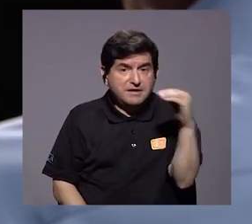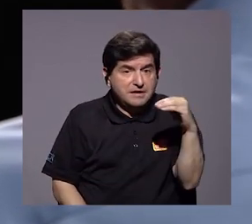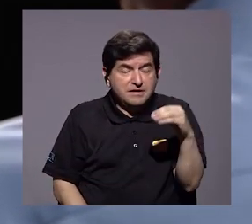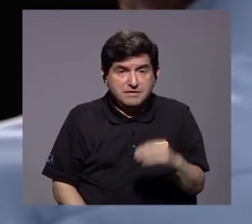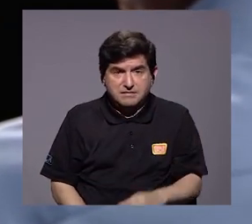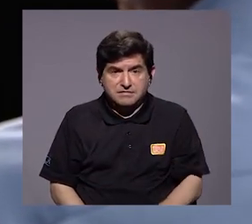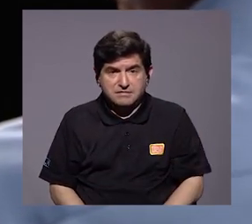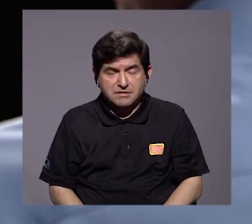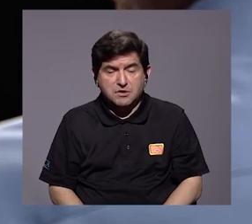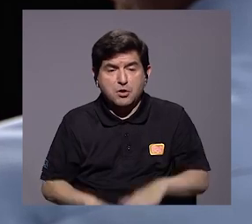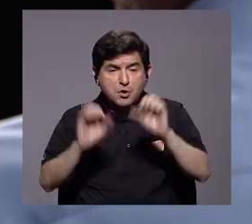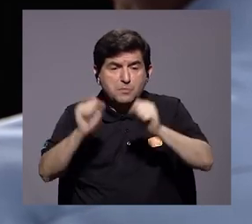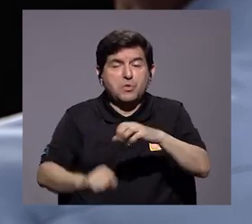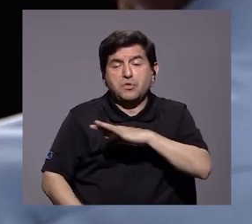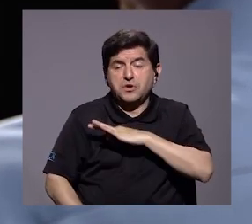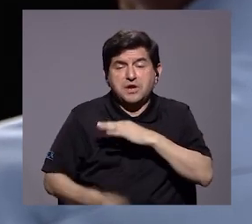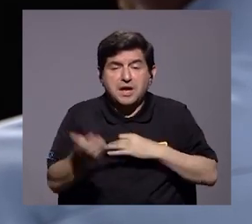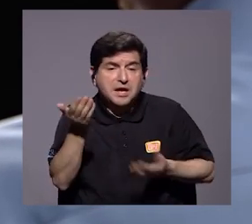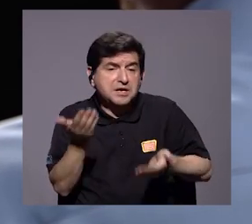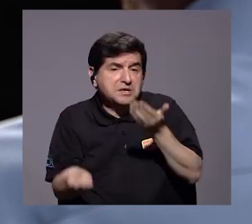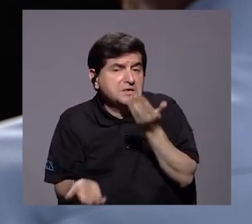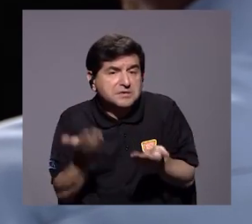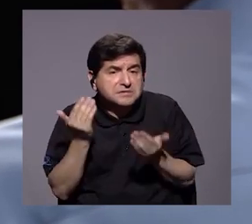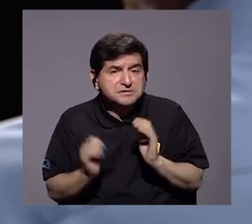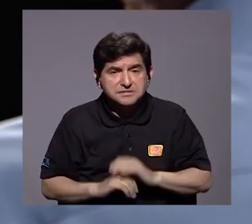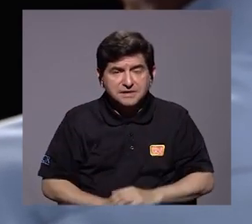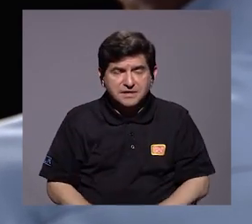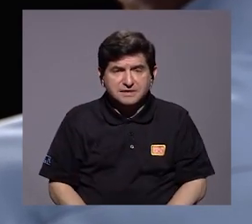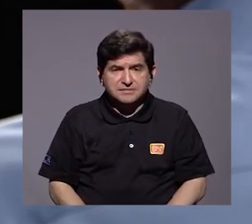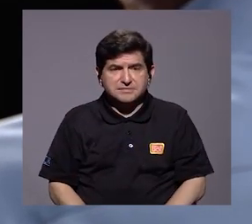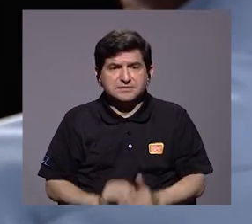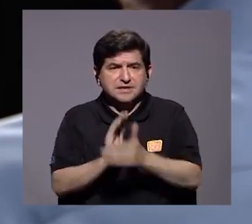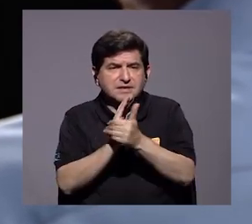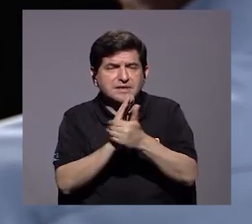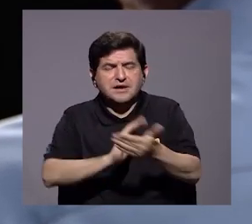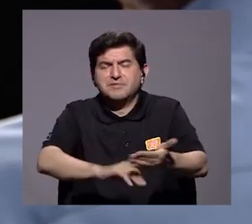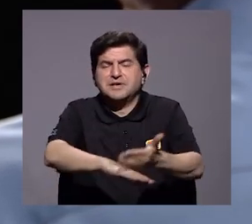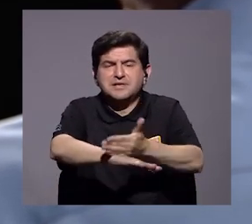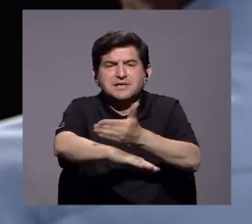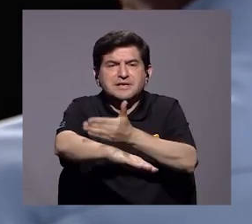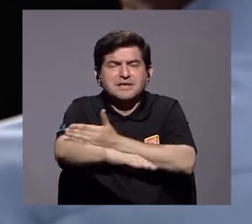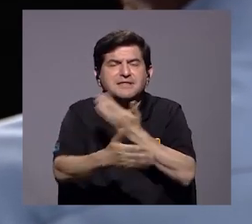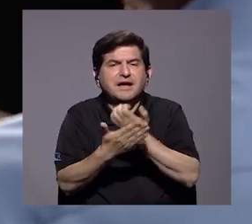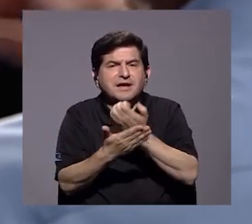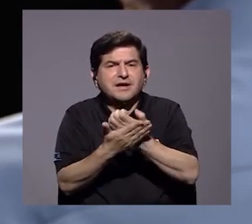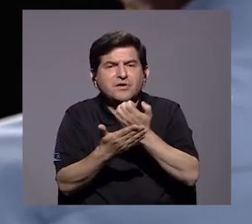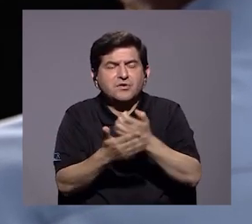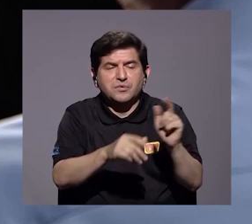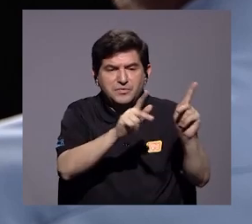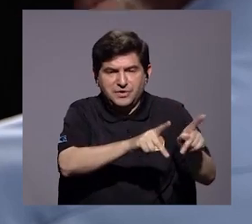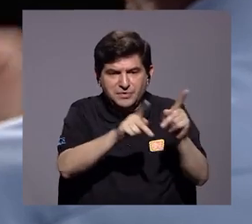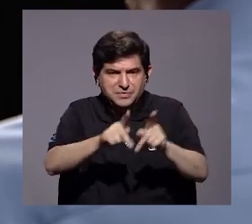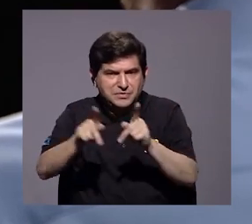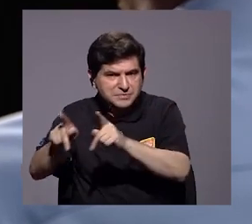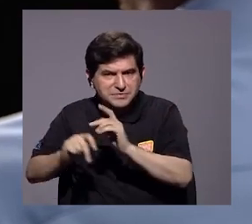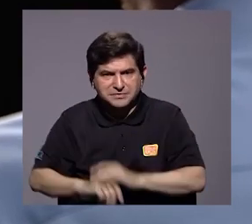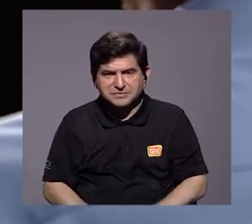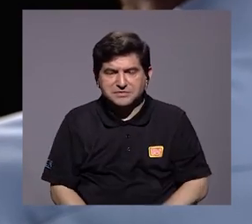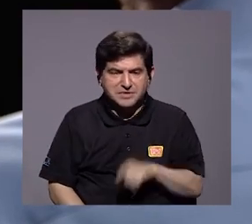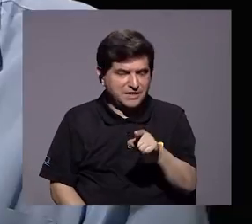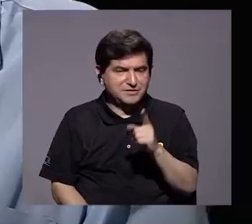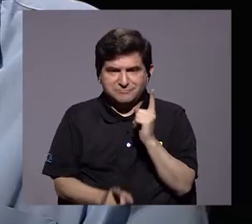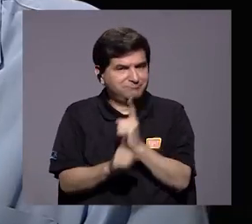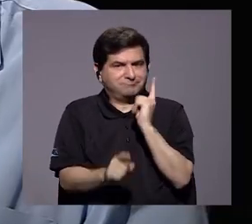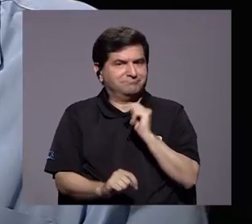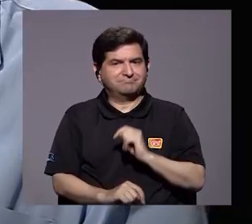le cómo y cuando le podría convenir la capacidad progresista a nivel económico de las personas no es